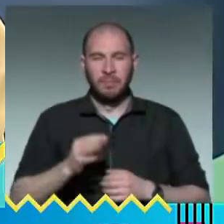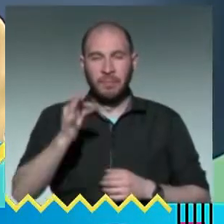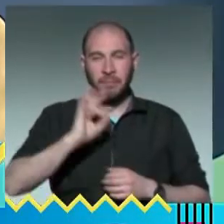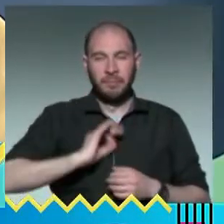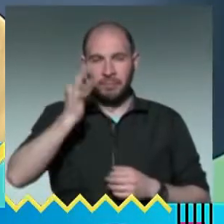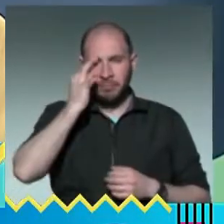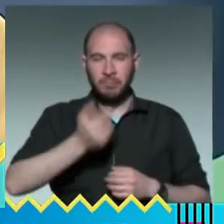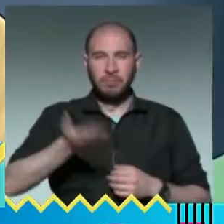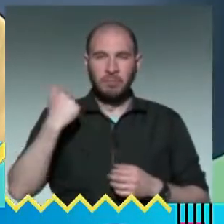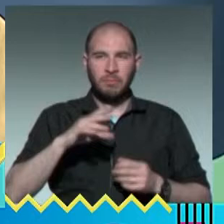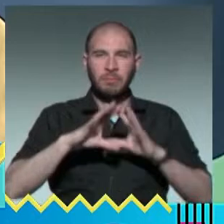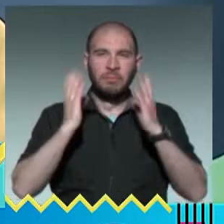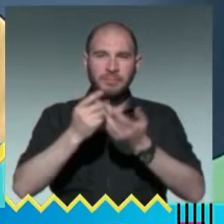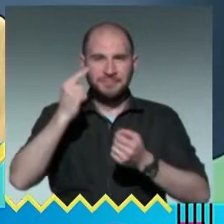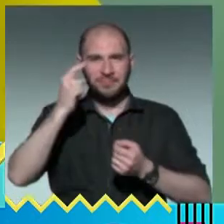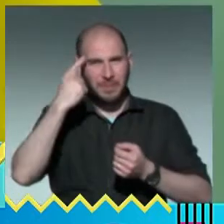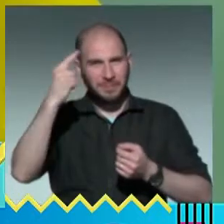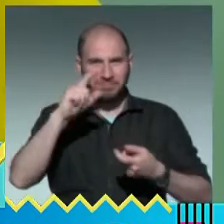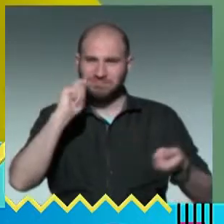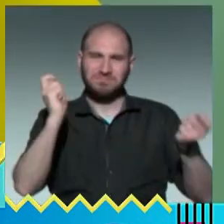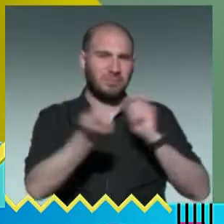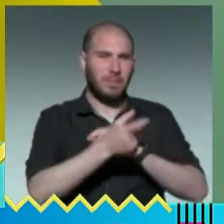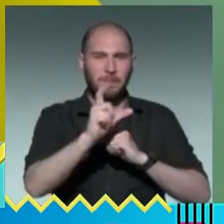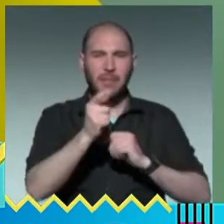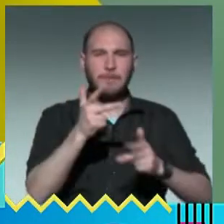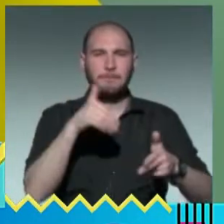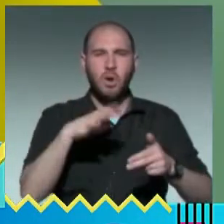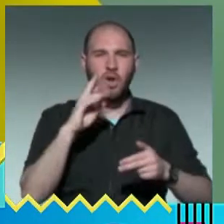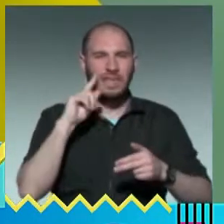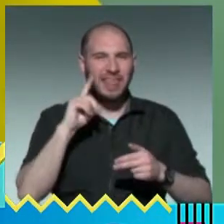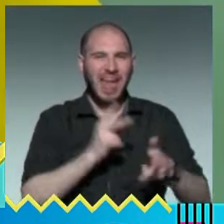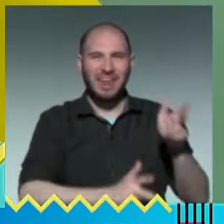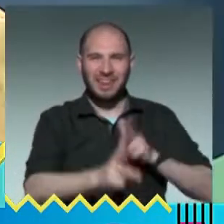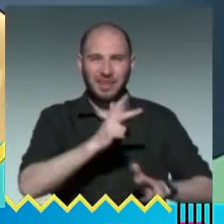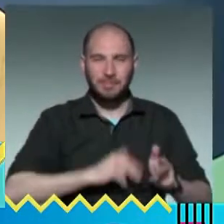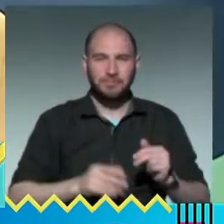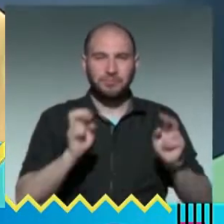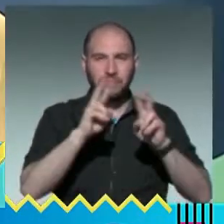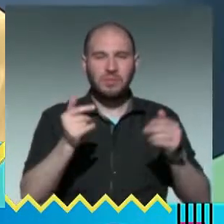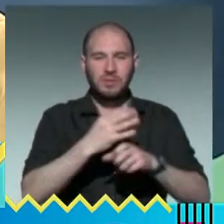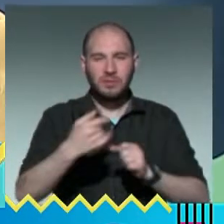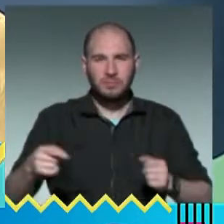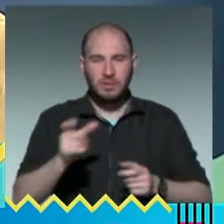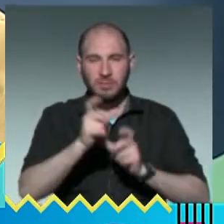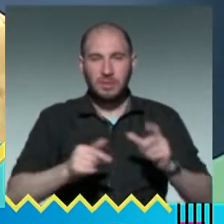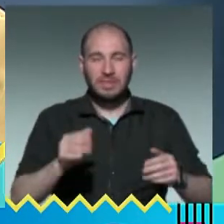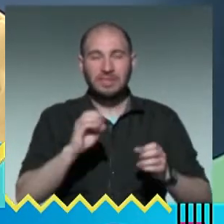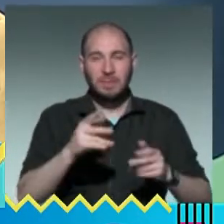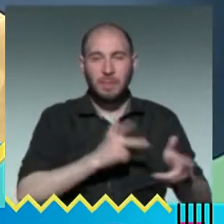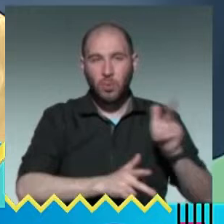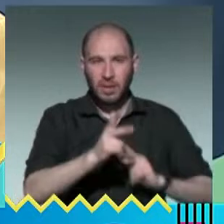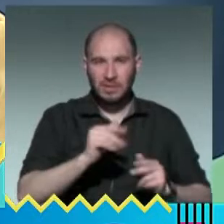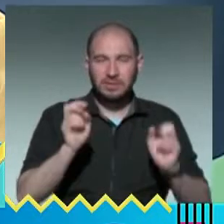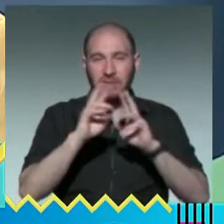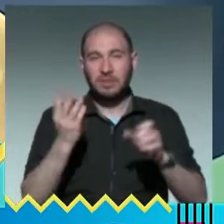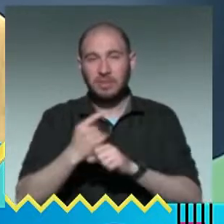20 años el mundo cambió ese concepto por el concepto de movilidad, que en materia de transporte pasajero se llama movilidad, y en